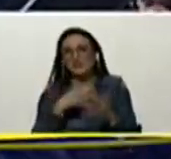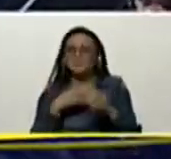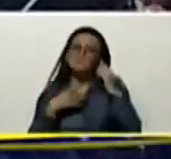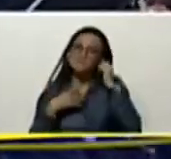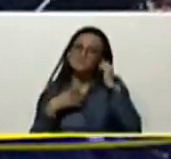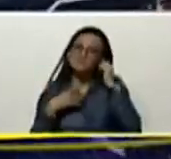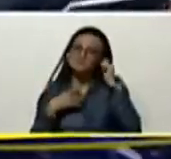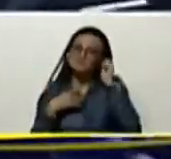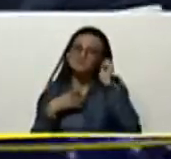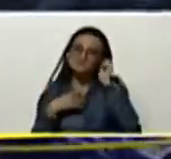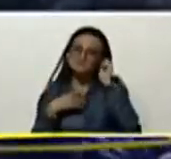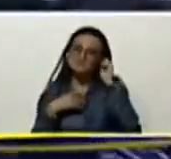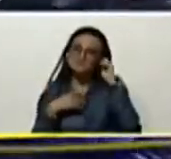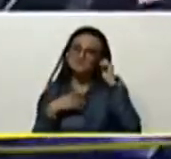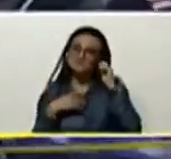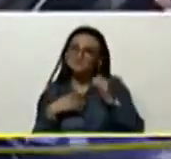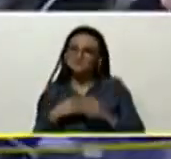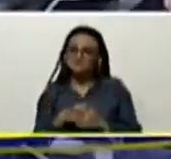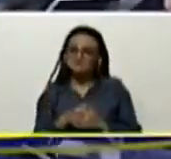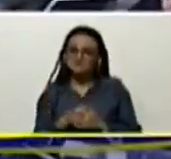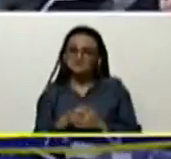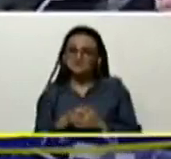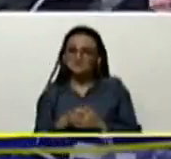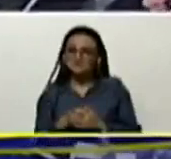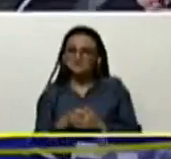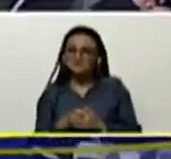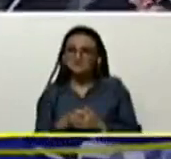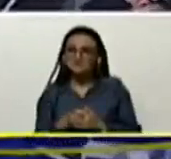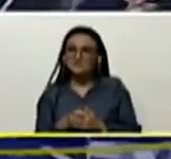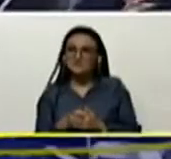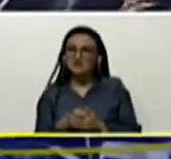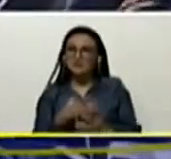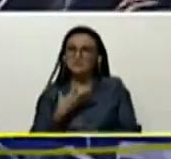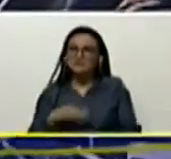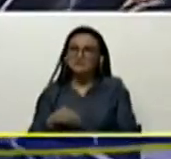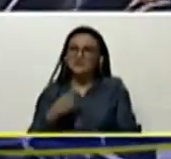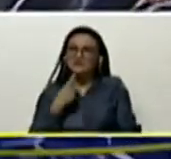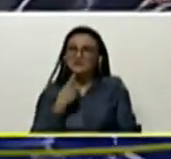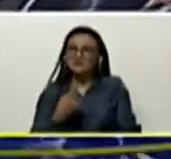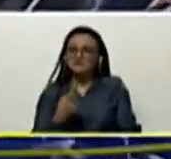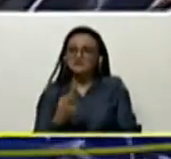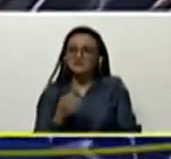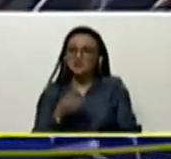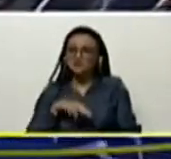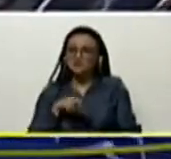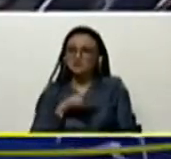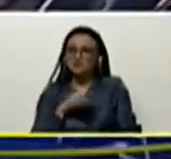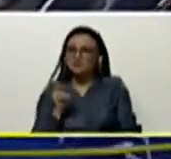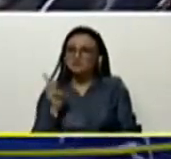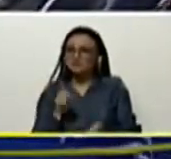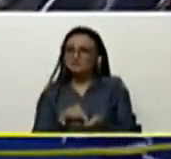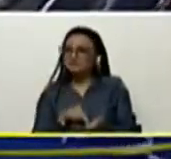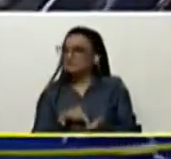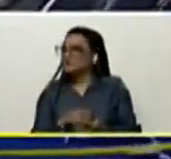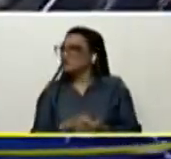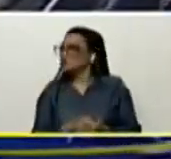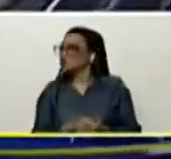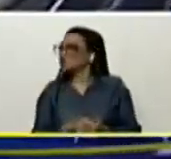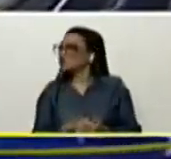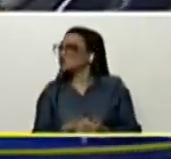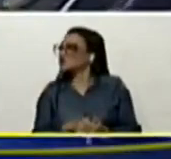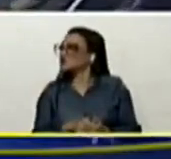presidente millennial, que si el post-millennial, no. Nosotros, usted y yo venimos de la generación hippie, la